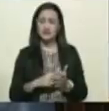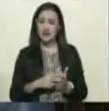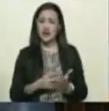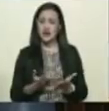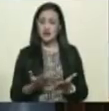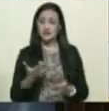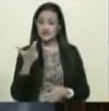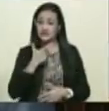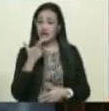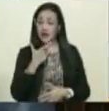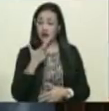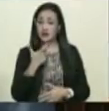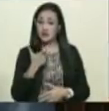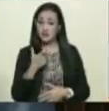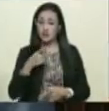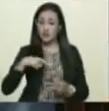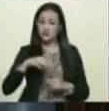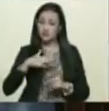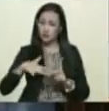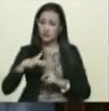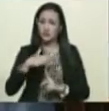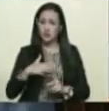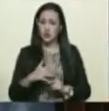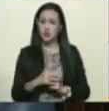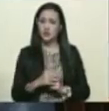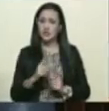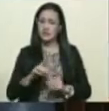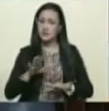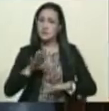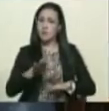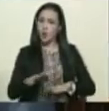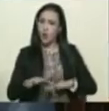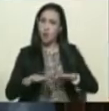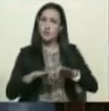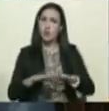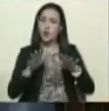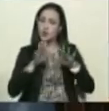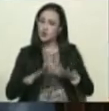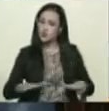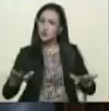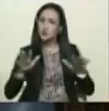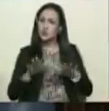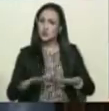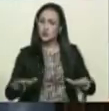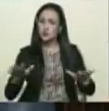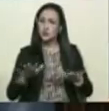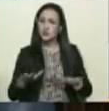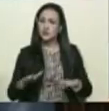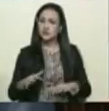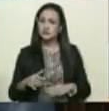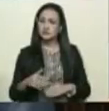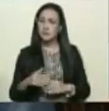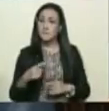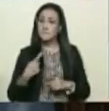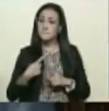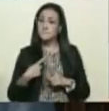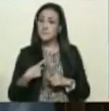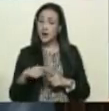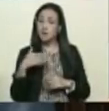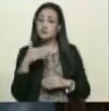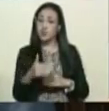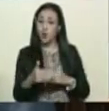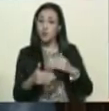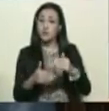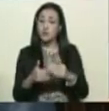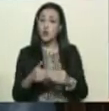tranquila muy pausada pero de forma sistemática insistente para hacer justicia en este